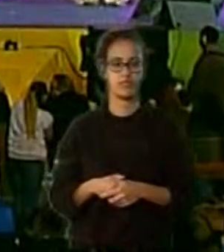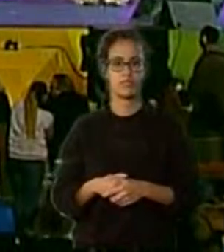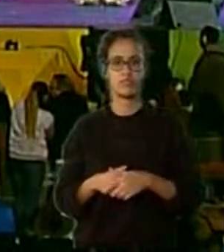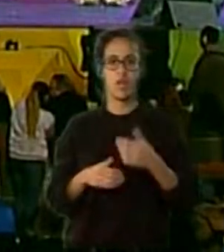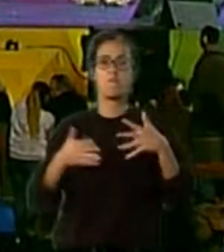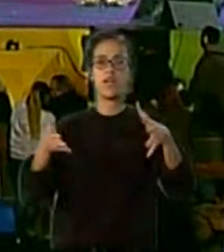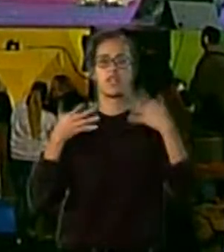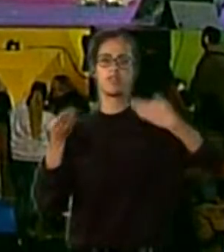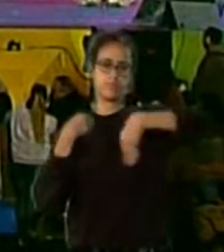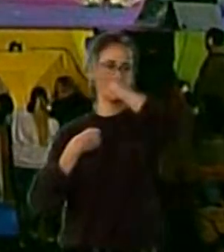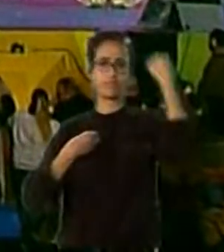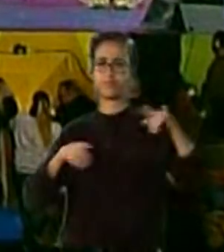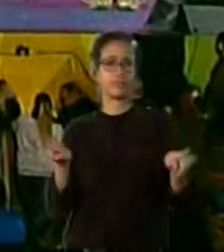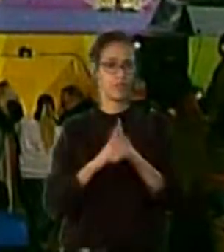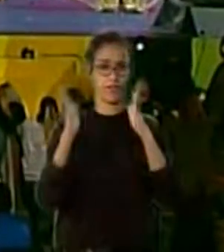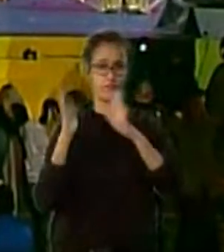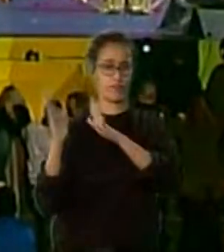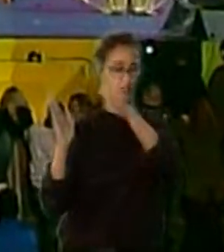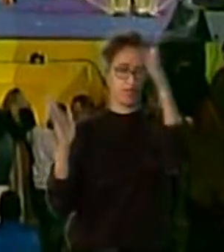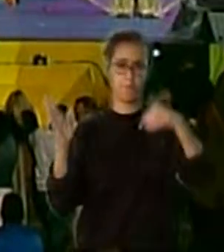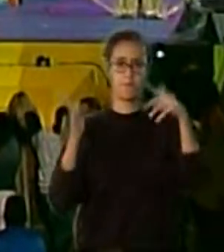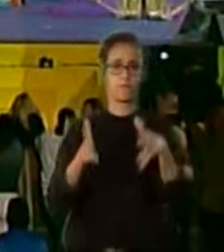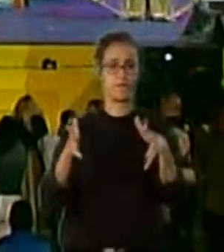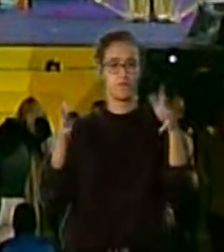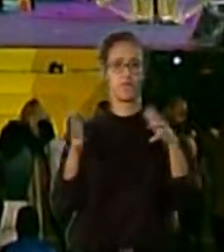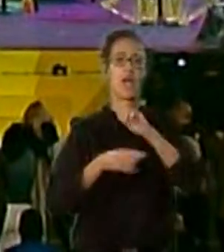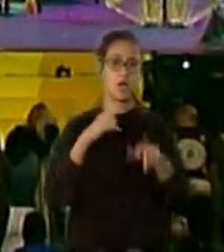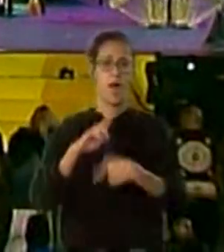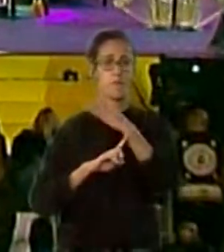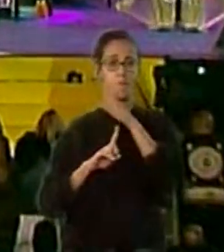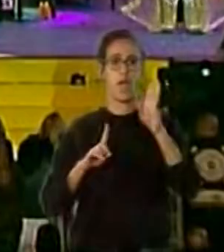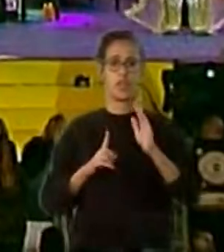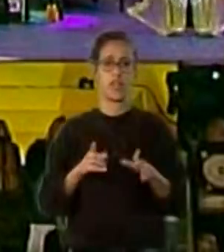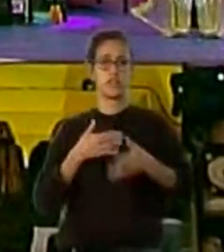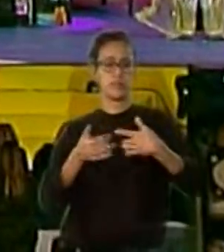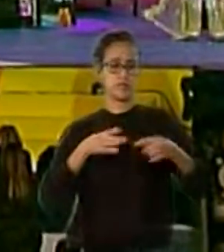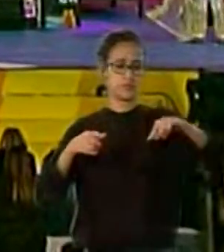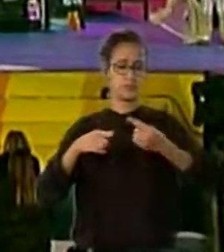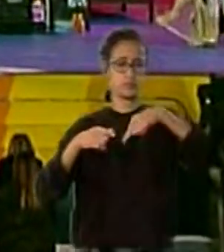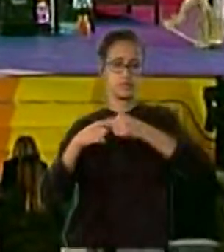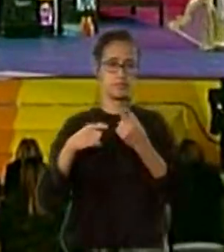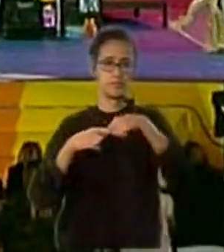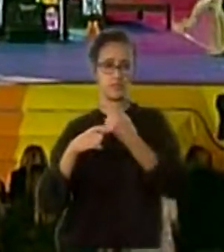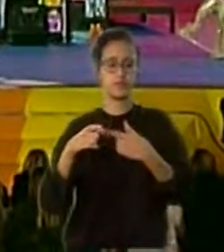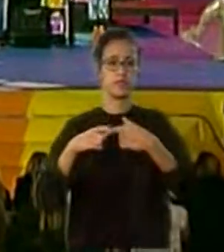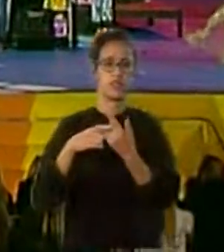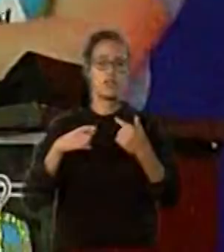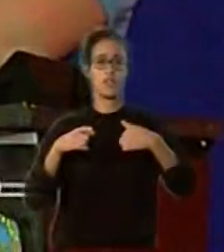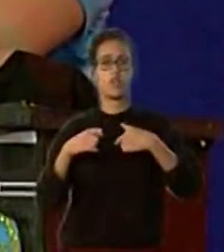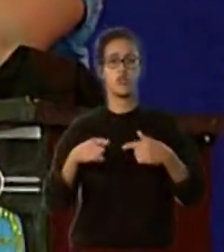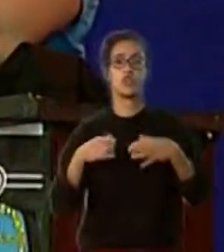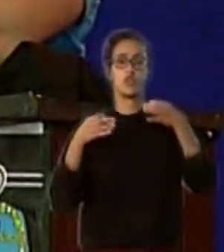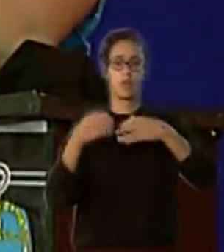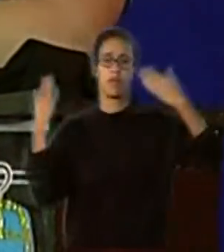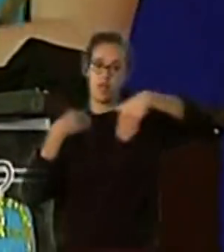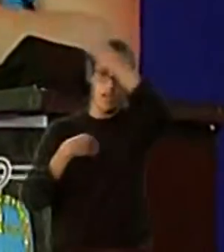comprarme bufandas o pieza de lano. Incluso de lana mi madre me las hace a mano. Al cuello siempre me la pongo, estoy